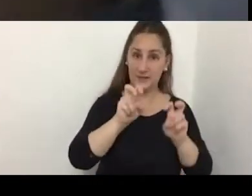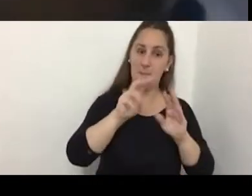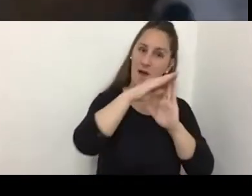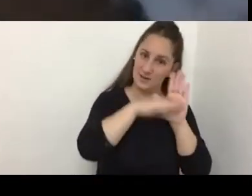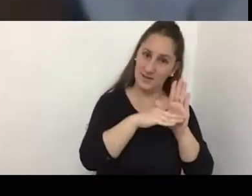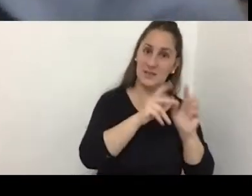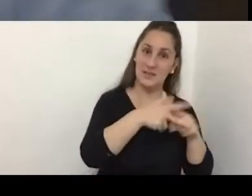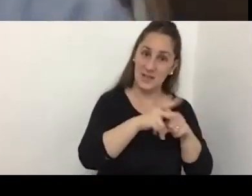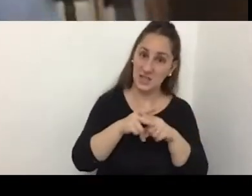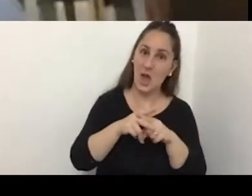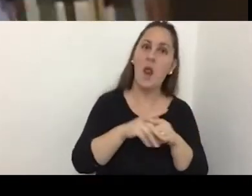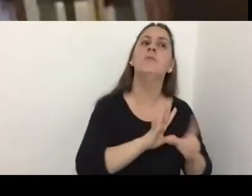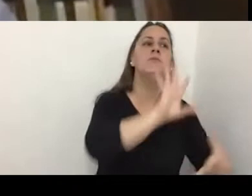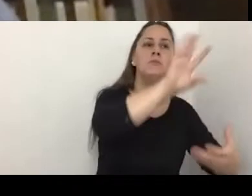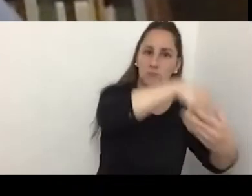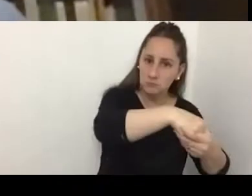algunos convenios